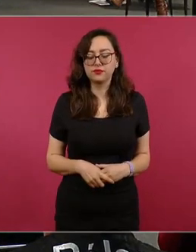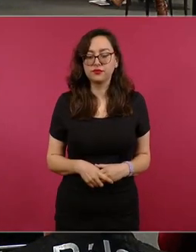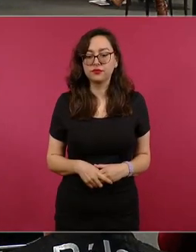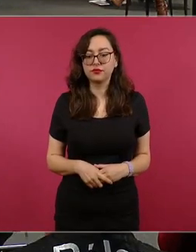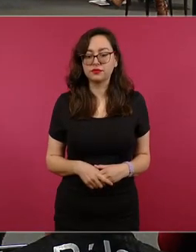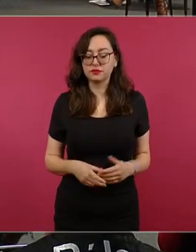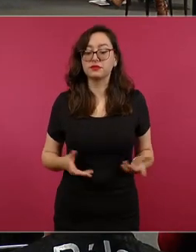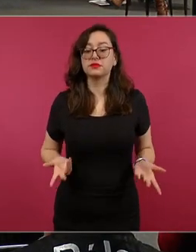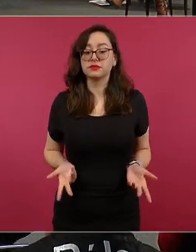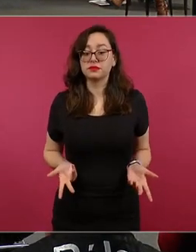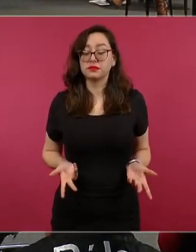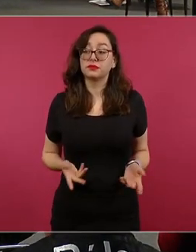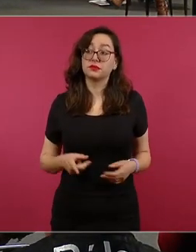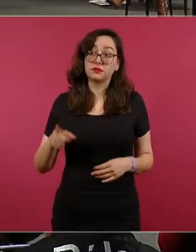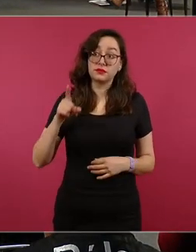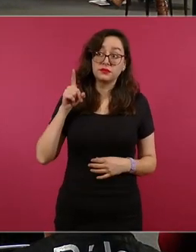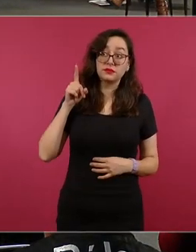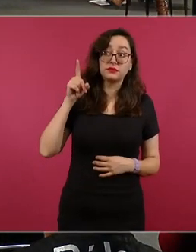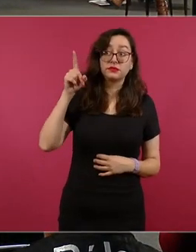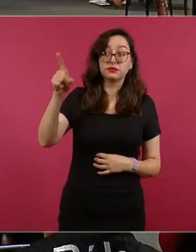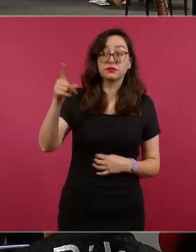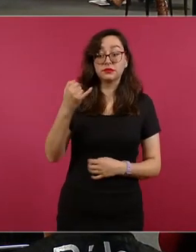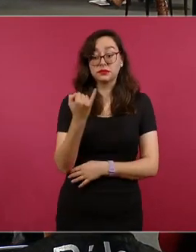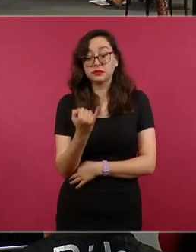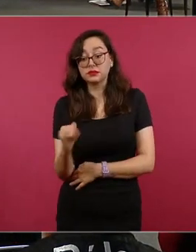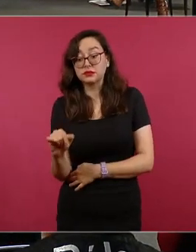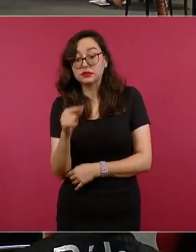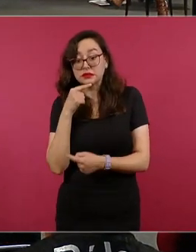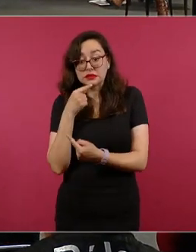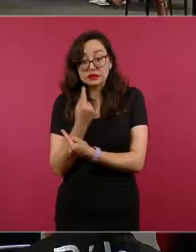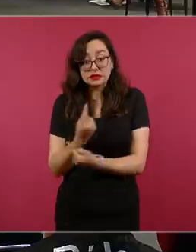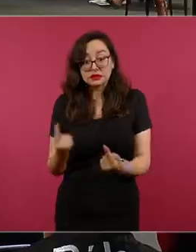incendio a de la guardería ABC.